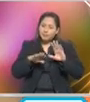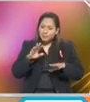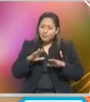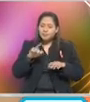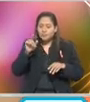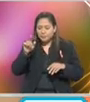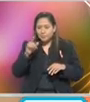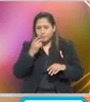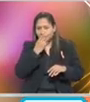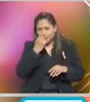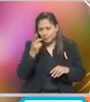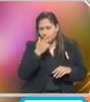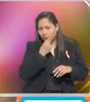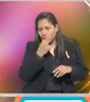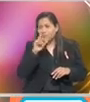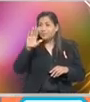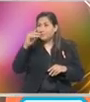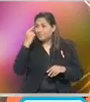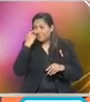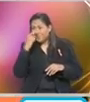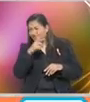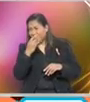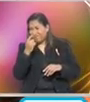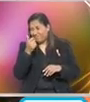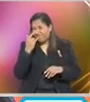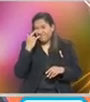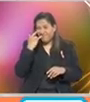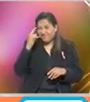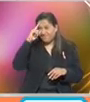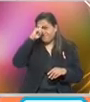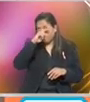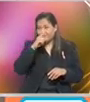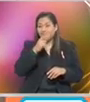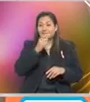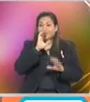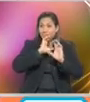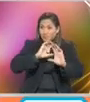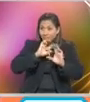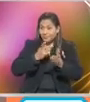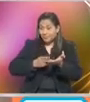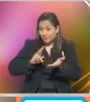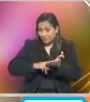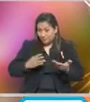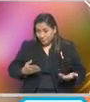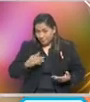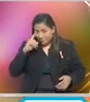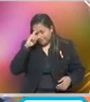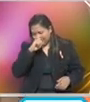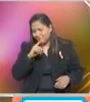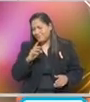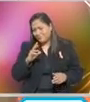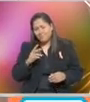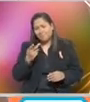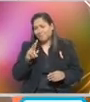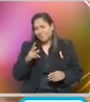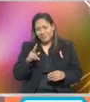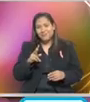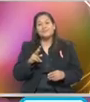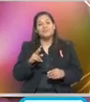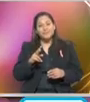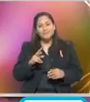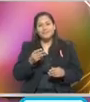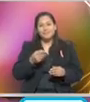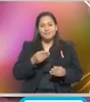le decimos al coreógrafo, oye, es que esto está como muy difícil para cantar y bailar, ¿no? Entonces, pues los dos. Ahí se